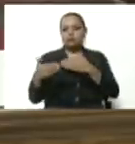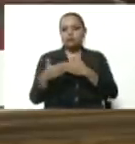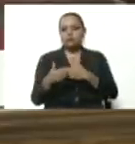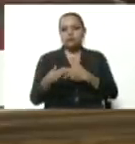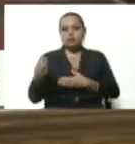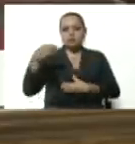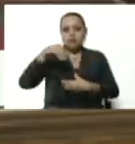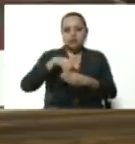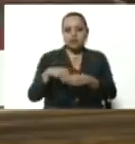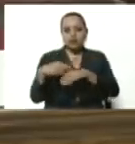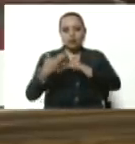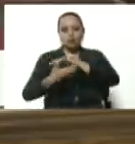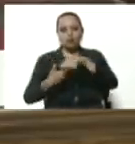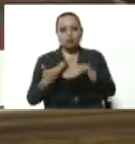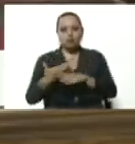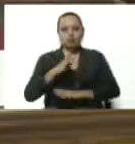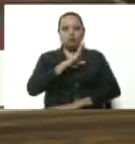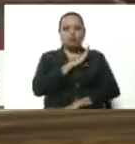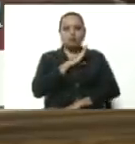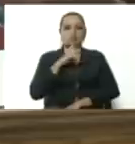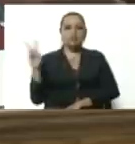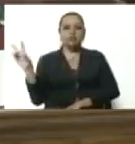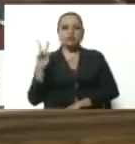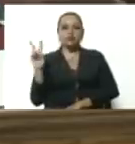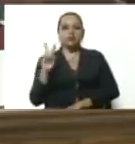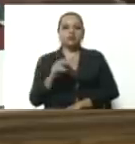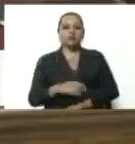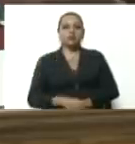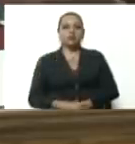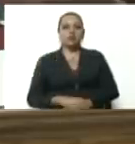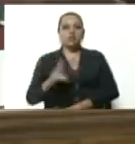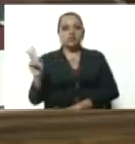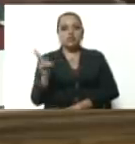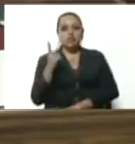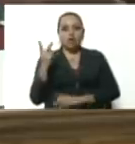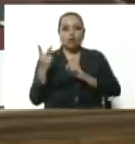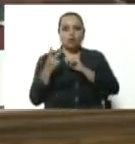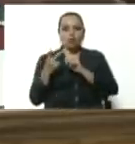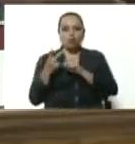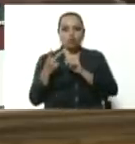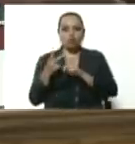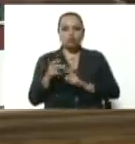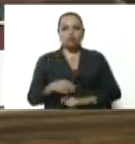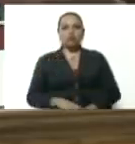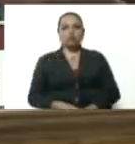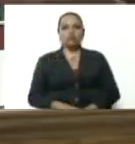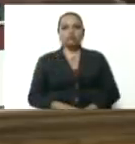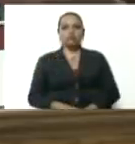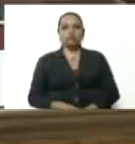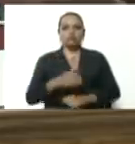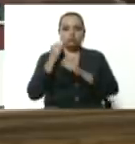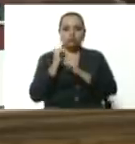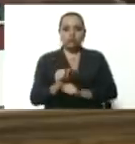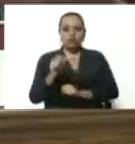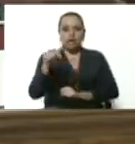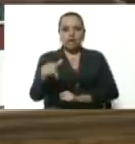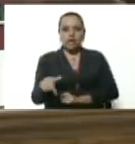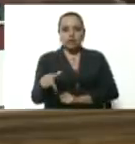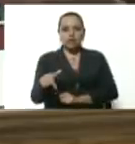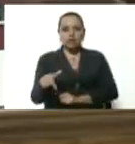en los asuntos internos de nuestra patria. Segundo, ratificar desde este